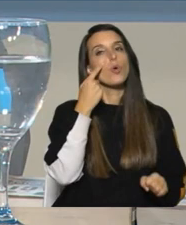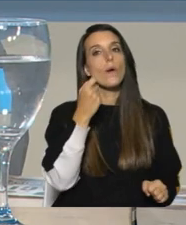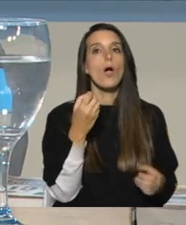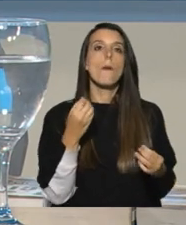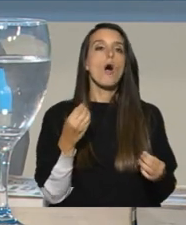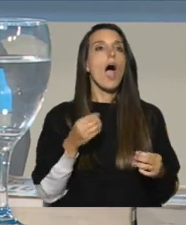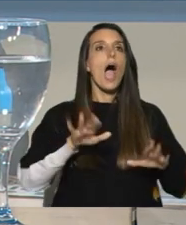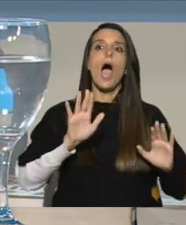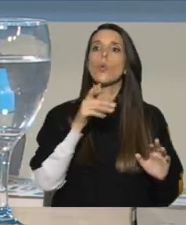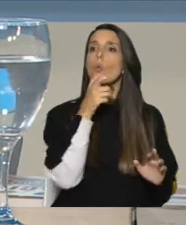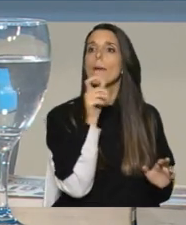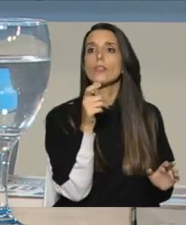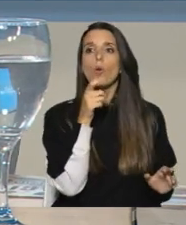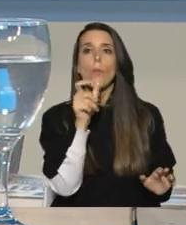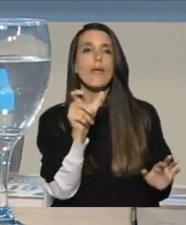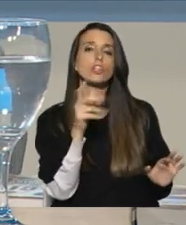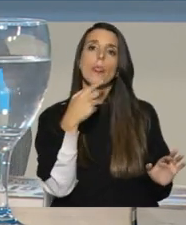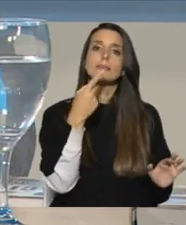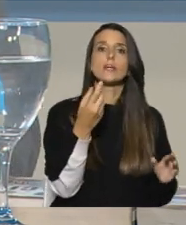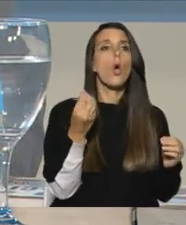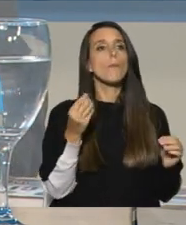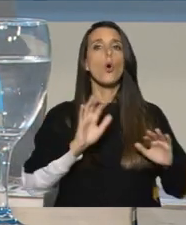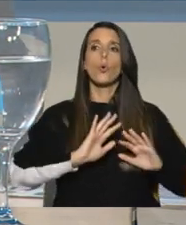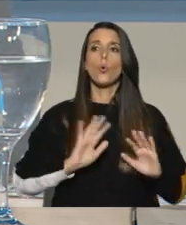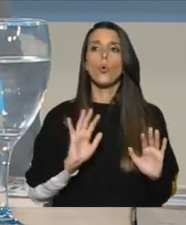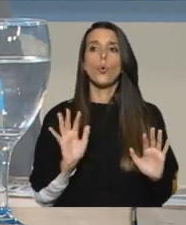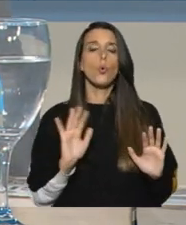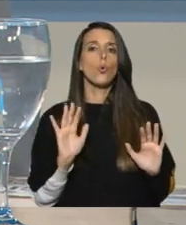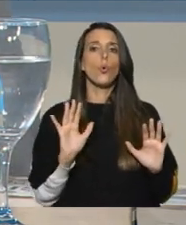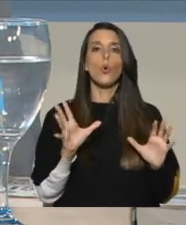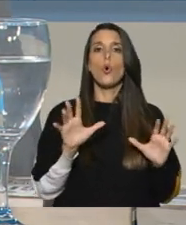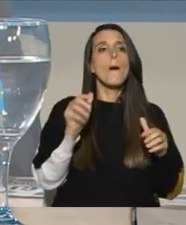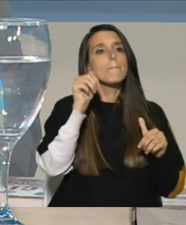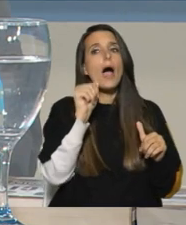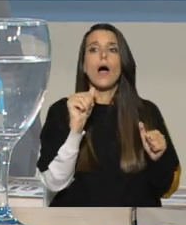querido justificar, alivianar o descafeinar todas las acciones del terrorismo civil.